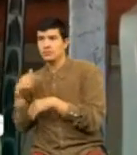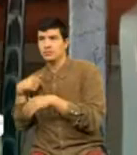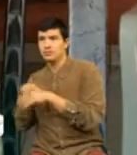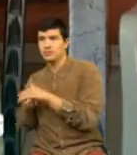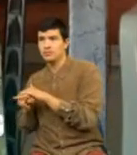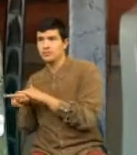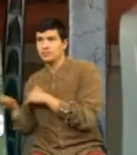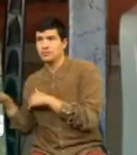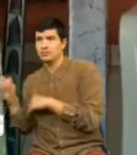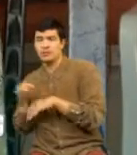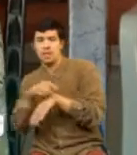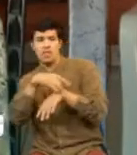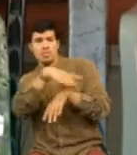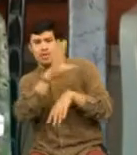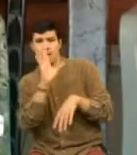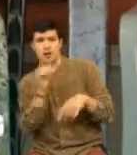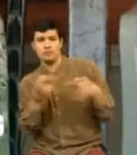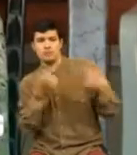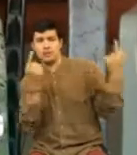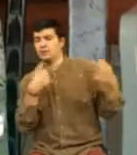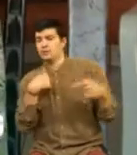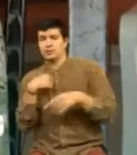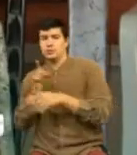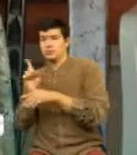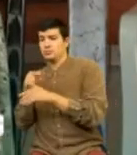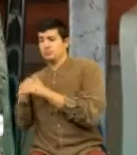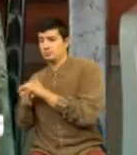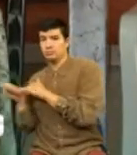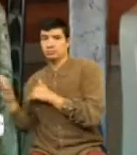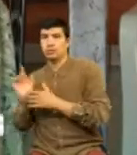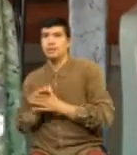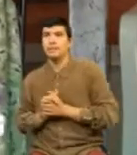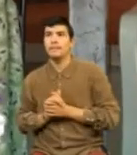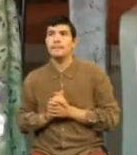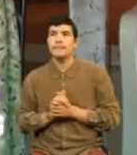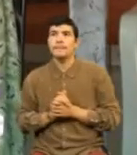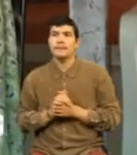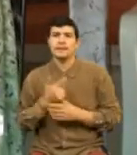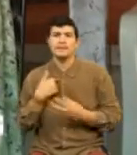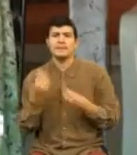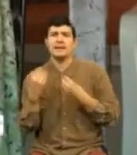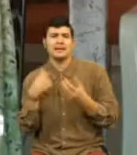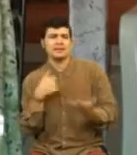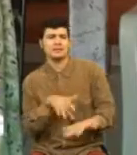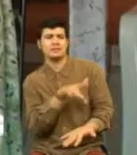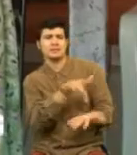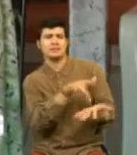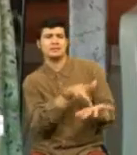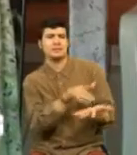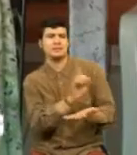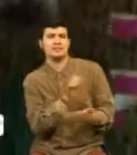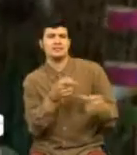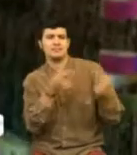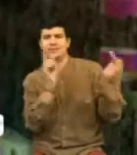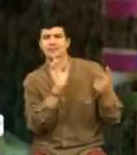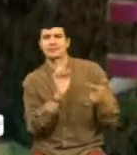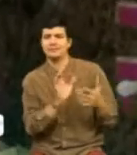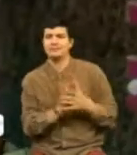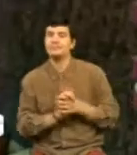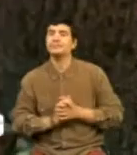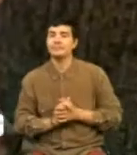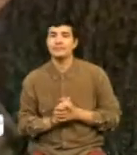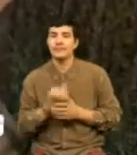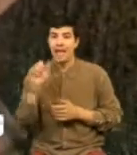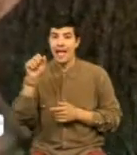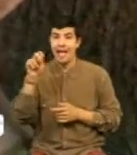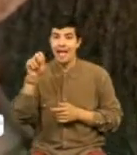atrás, a ellos, allá sabrán, ellos verán. Y cierto, ¿para qué se mete uno allá de chicha fuerte? Ana